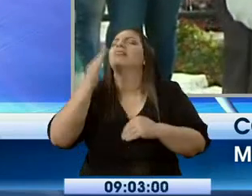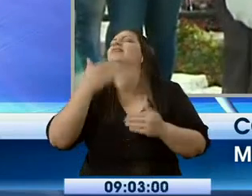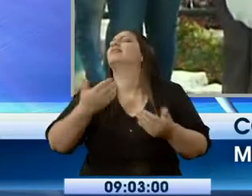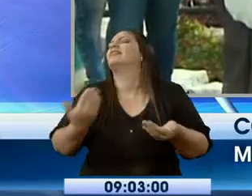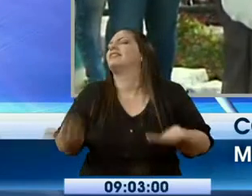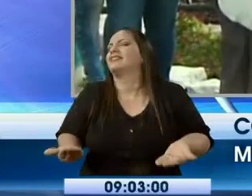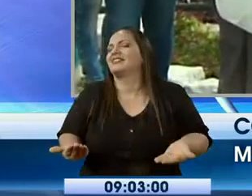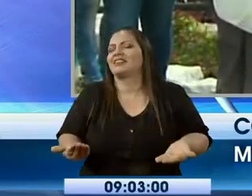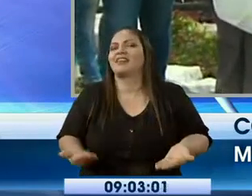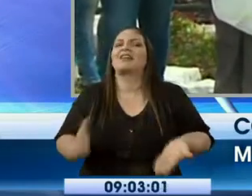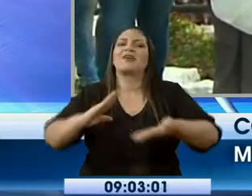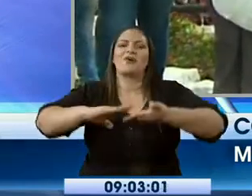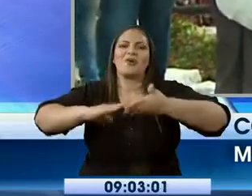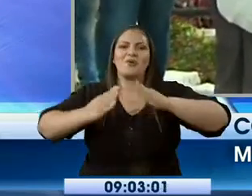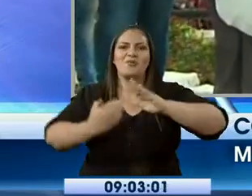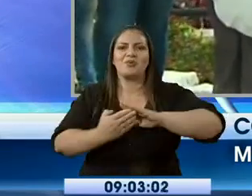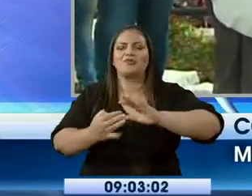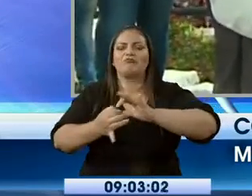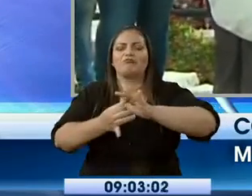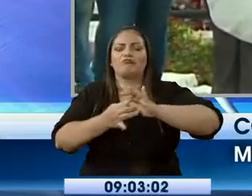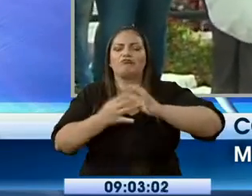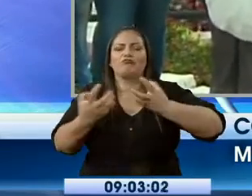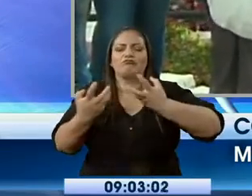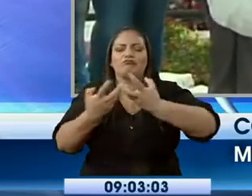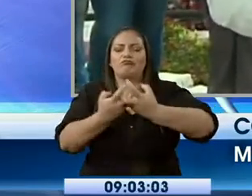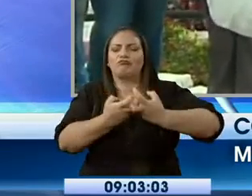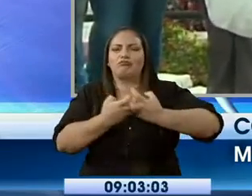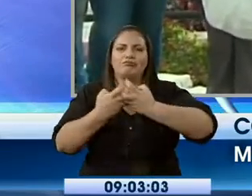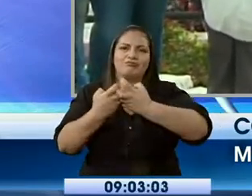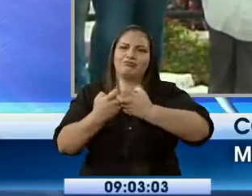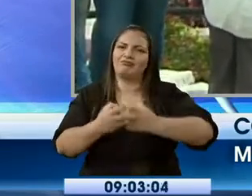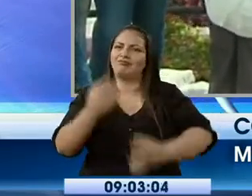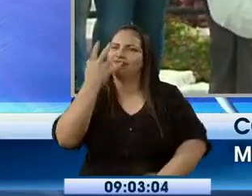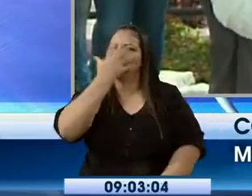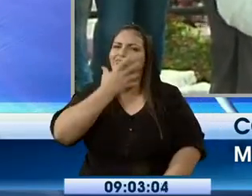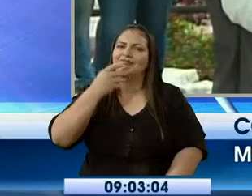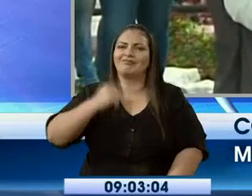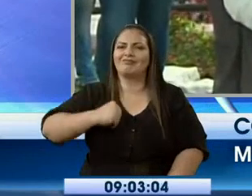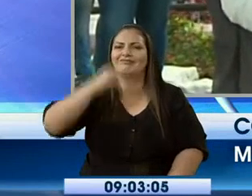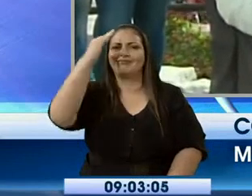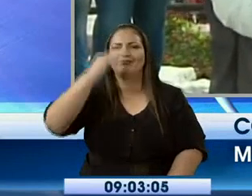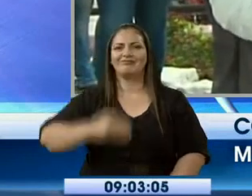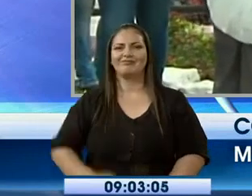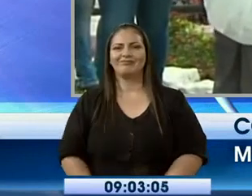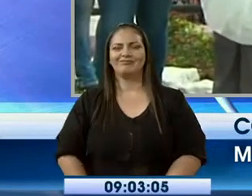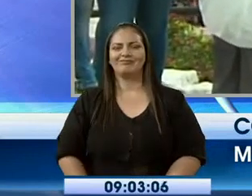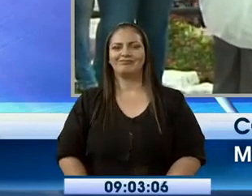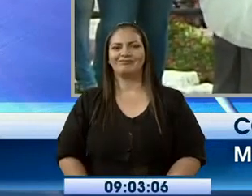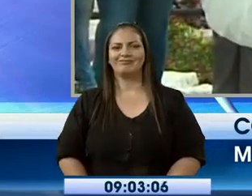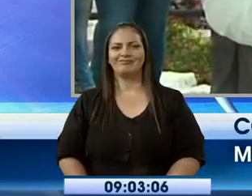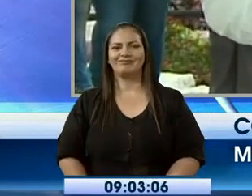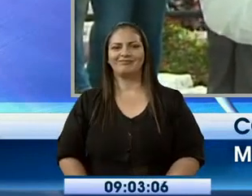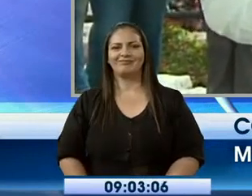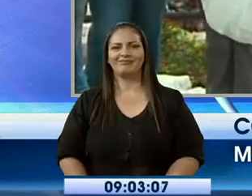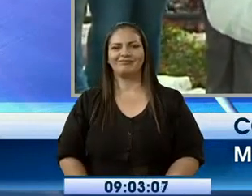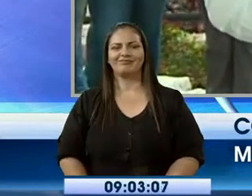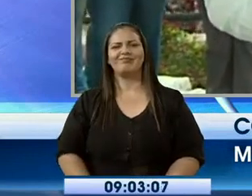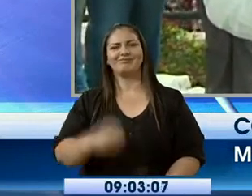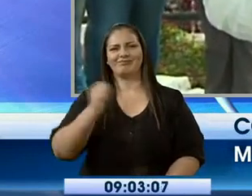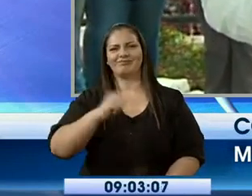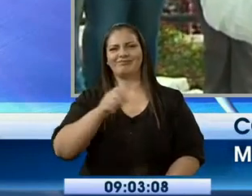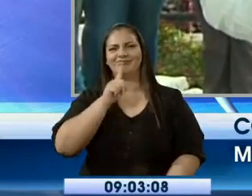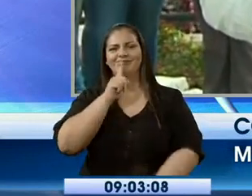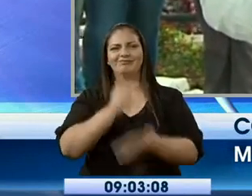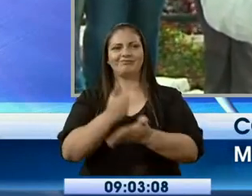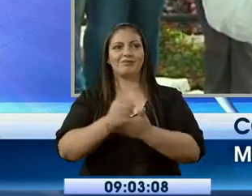puede disfrutar de un espacio junto a sus viviendas. Indudablemente, eso es lo que no tiene precio, Enrique. El premio tiene un valor, tiene